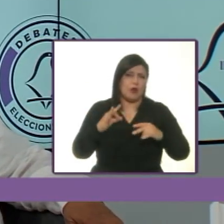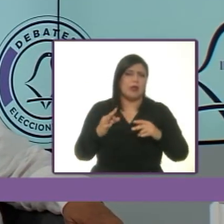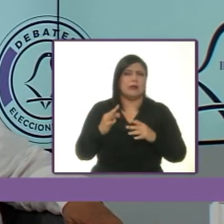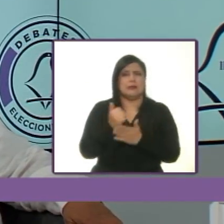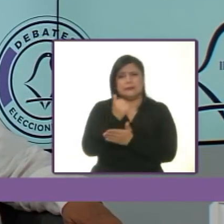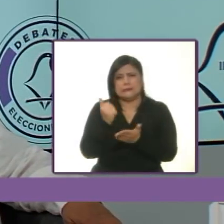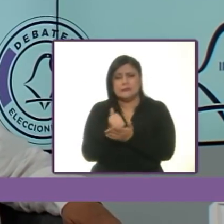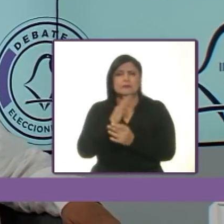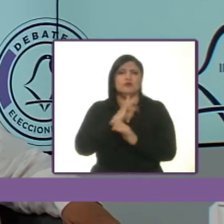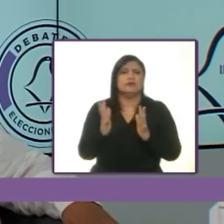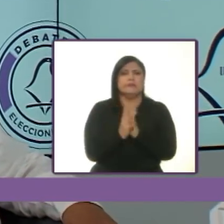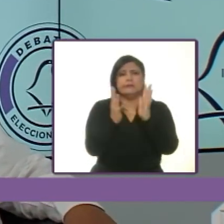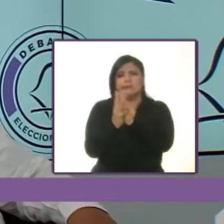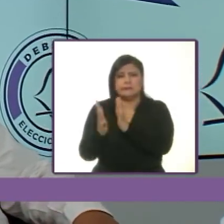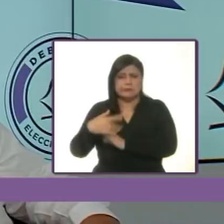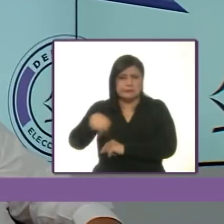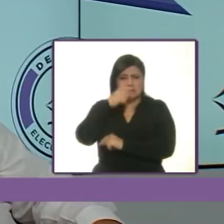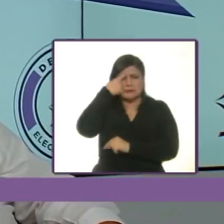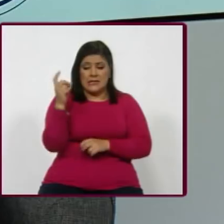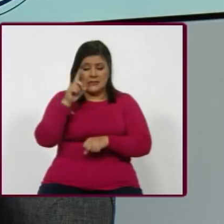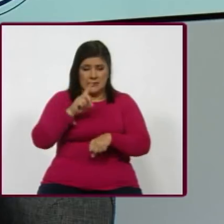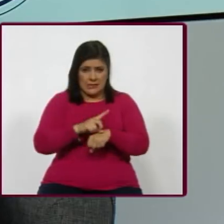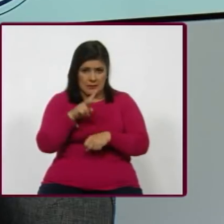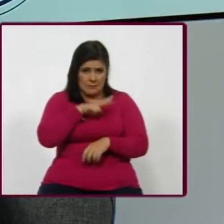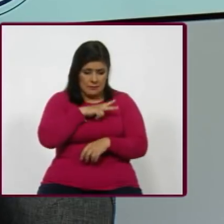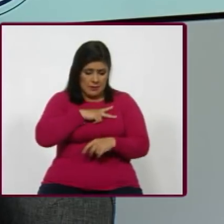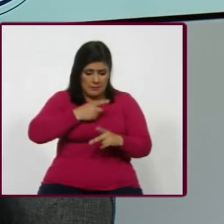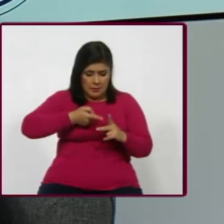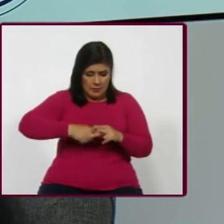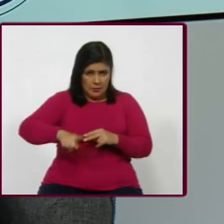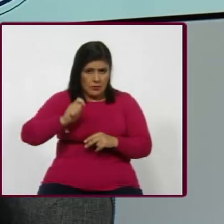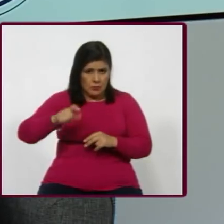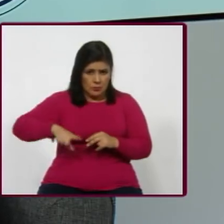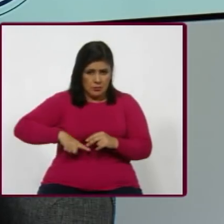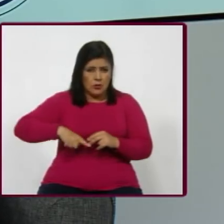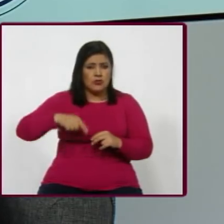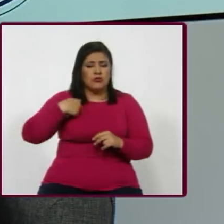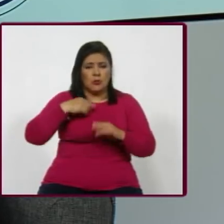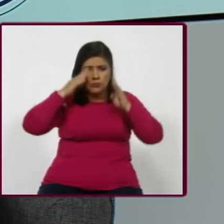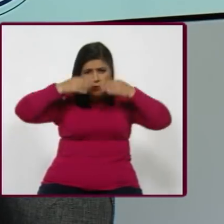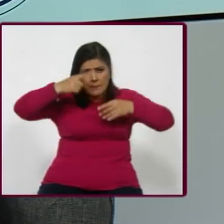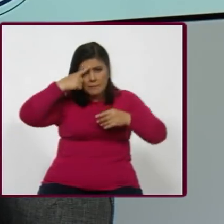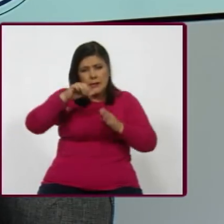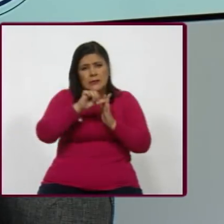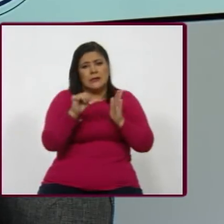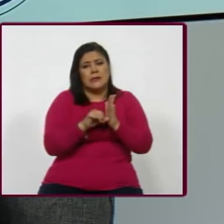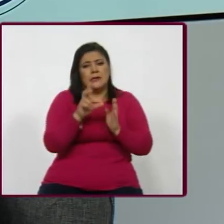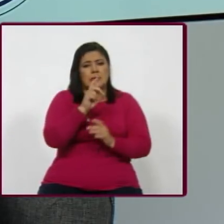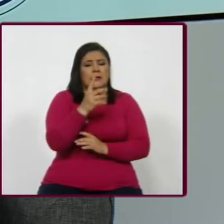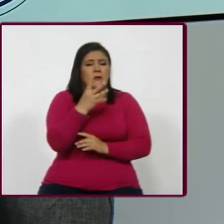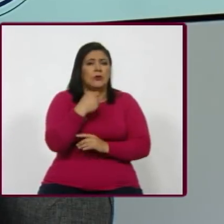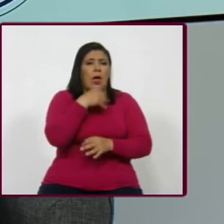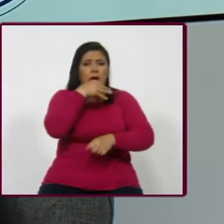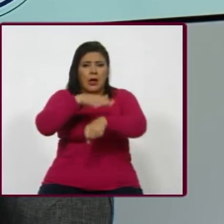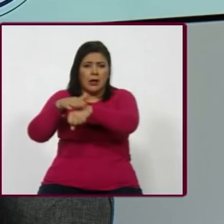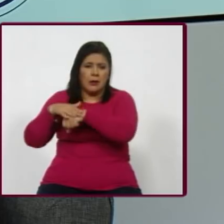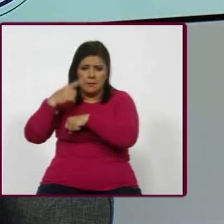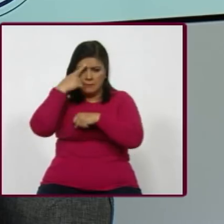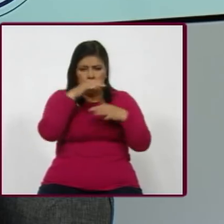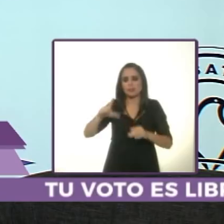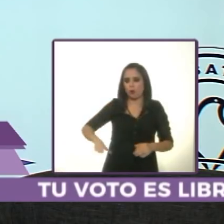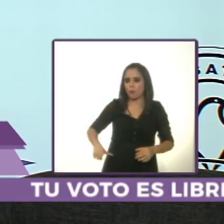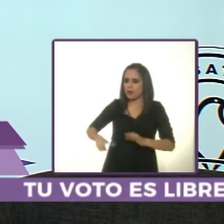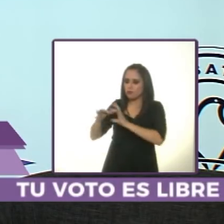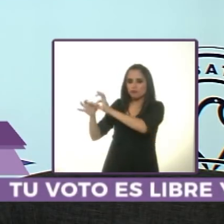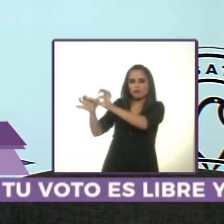toma de decisiones de esta hermosa ciudad. Me acogeré a su artículo 34 y convocaré a formar gobierno de